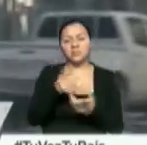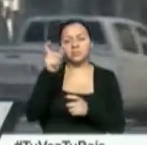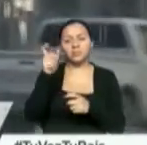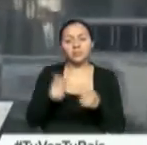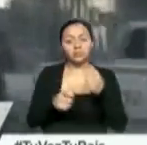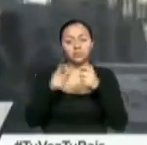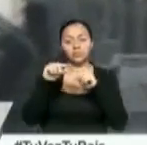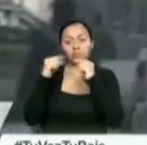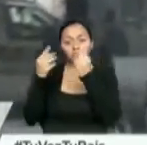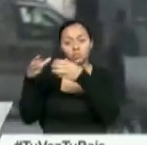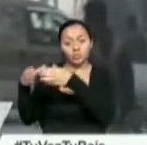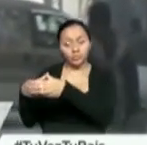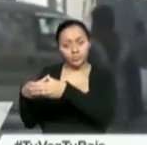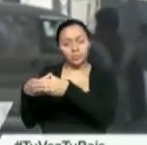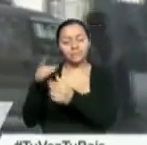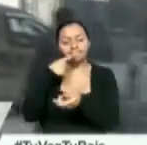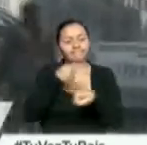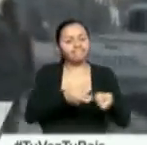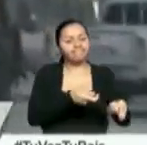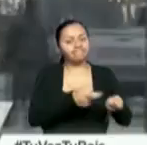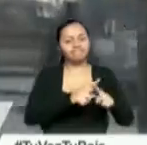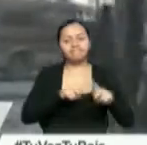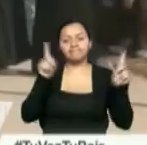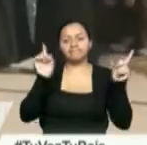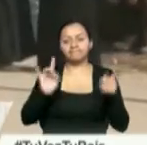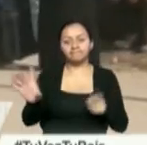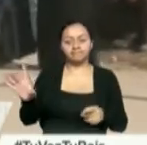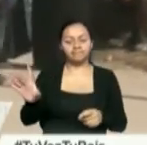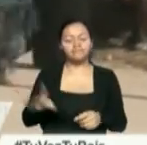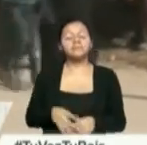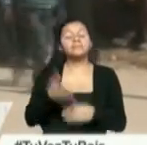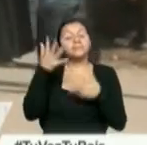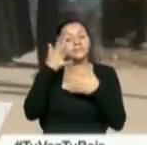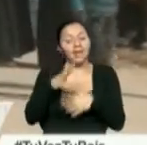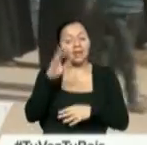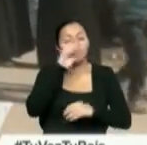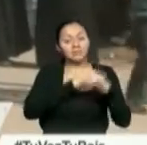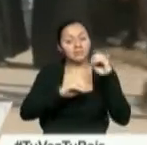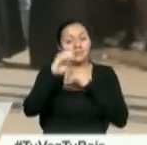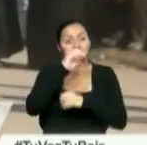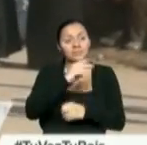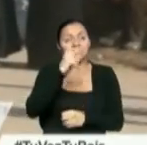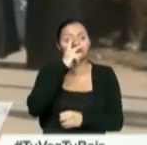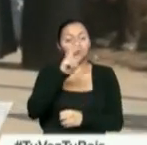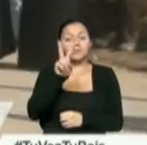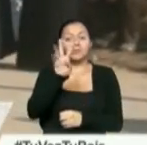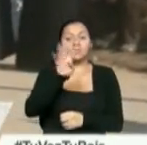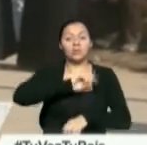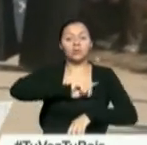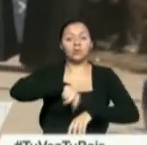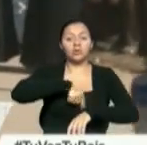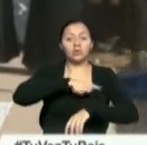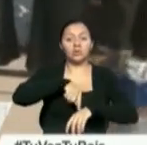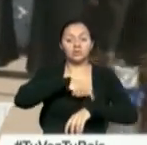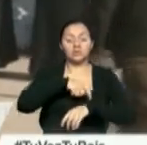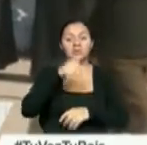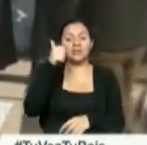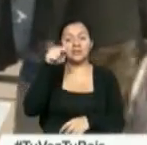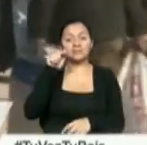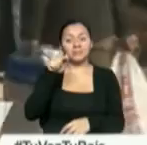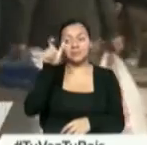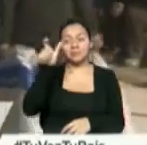buena parte del territorio que controlaban según el observatorio en las últimas 24 horas más de 10.000 civiles